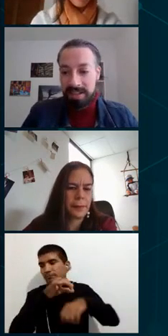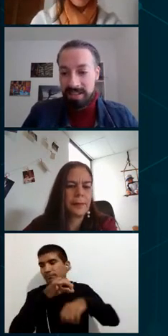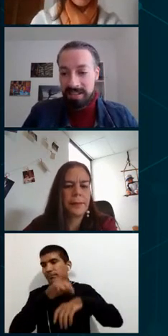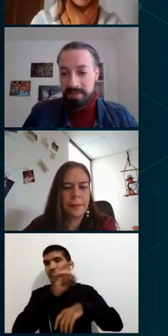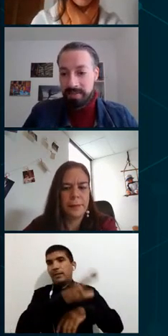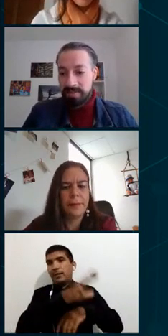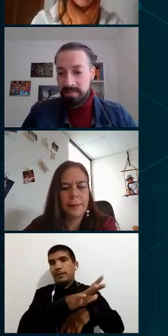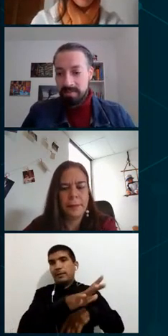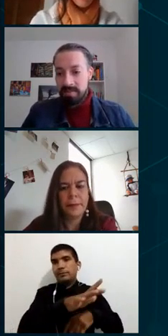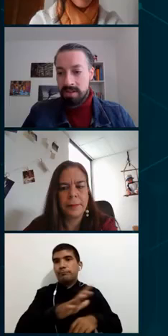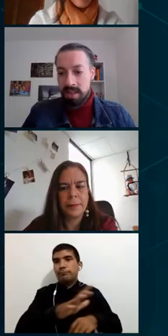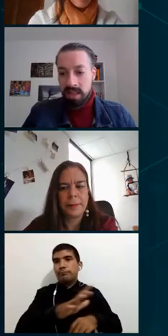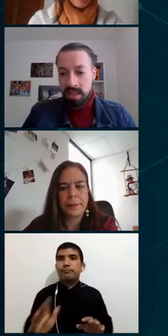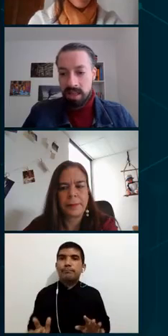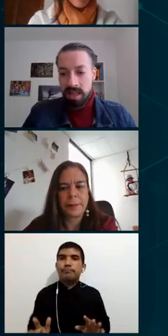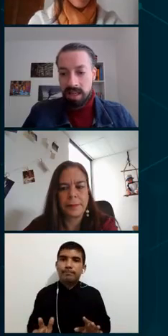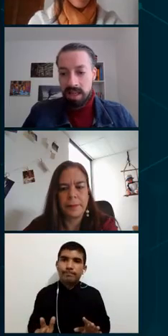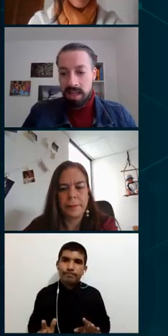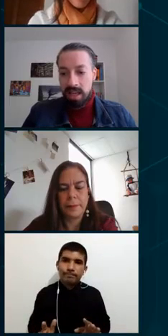está bien.